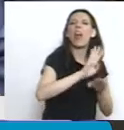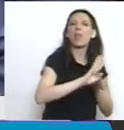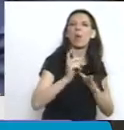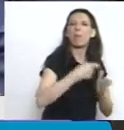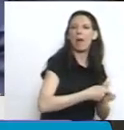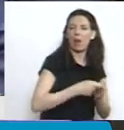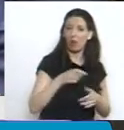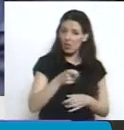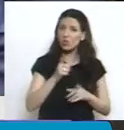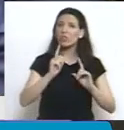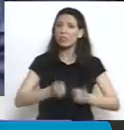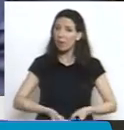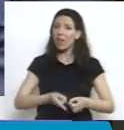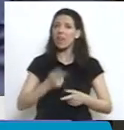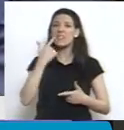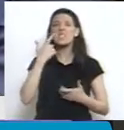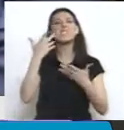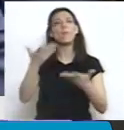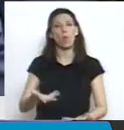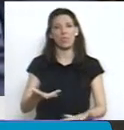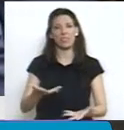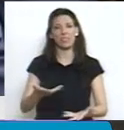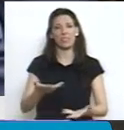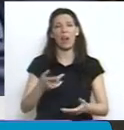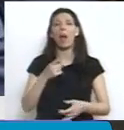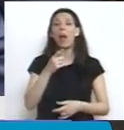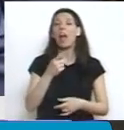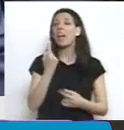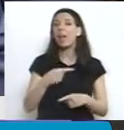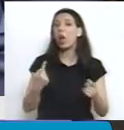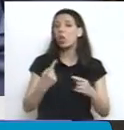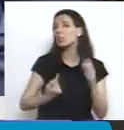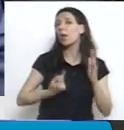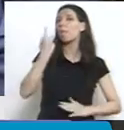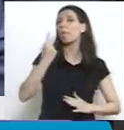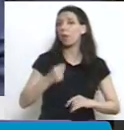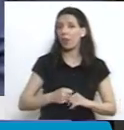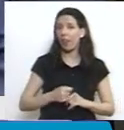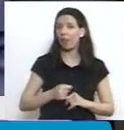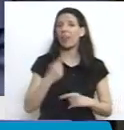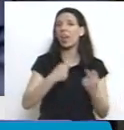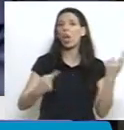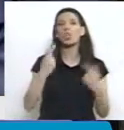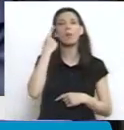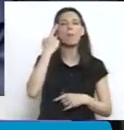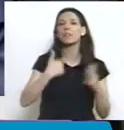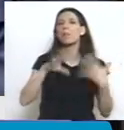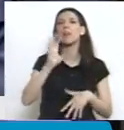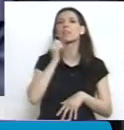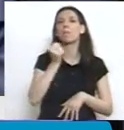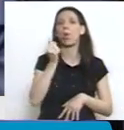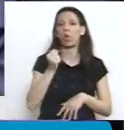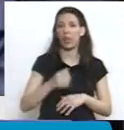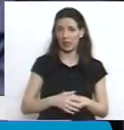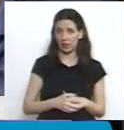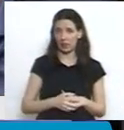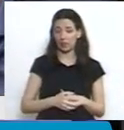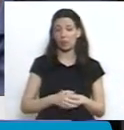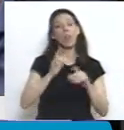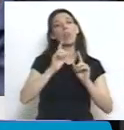es una importante muestra de cuáles son las prioridades que tiene este gobierno. Y otra